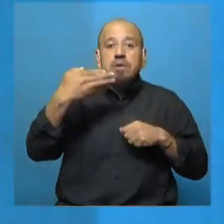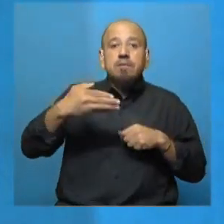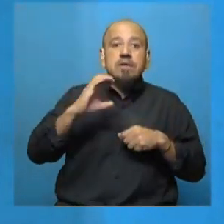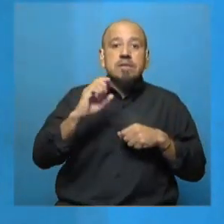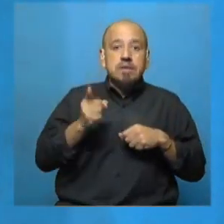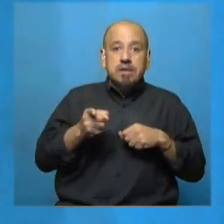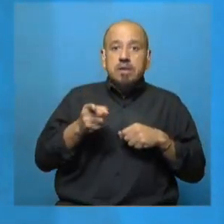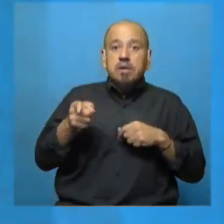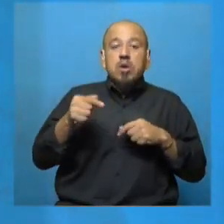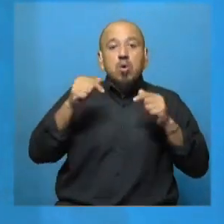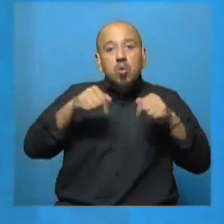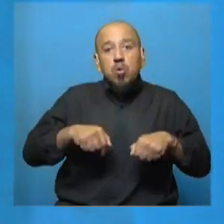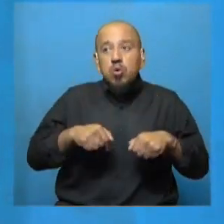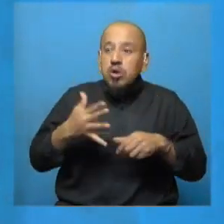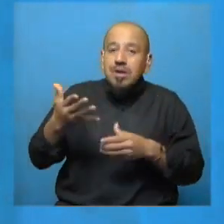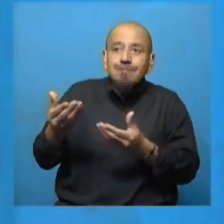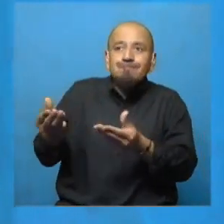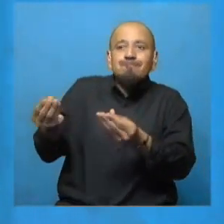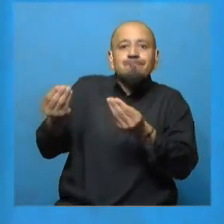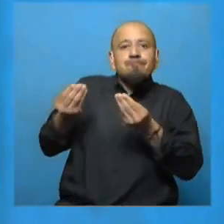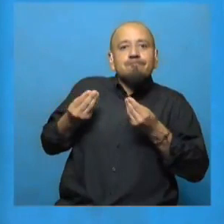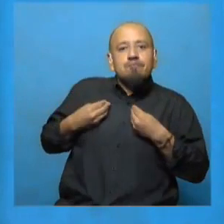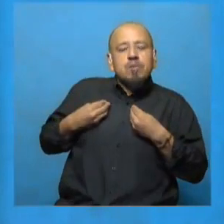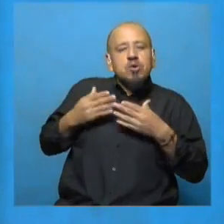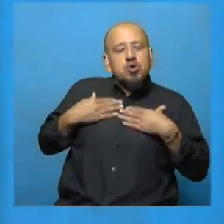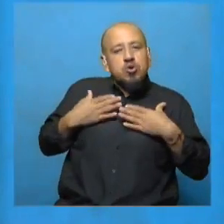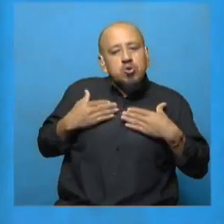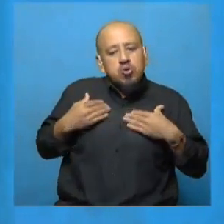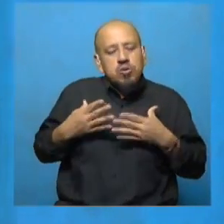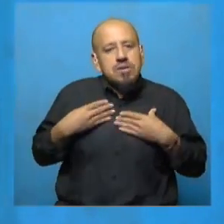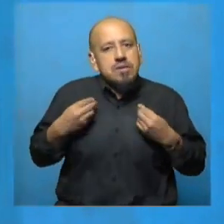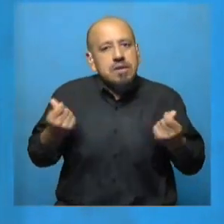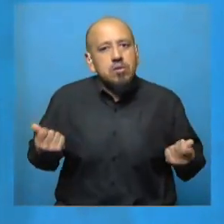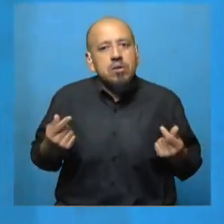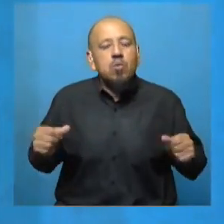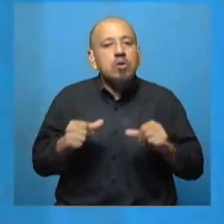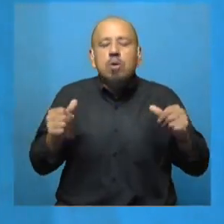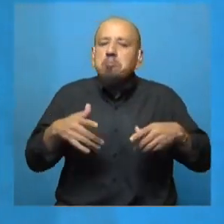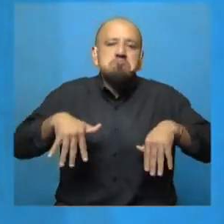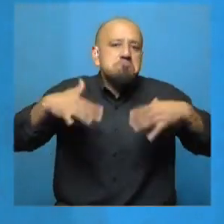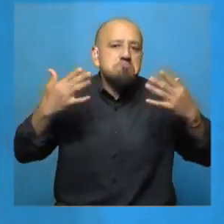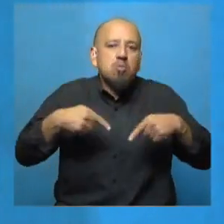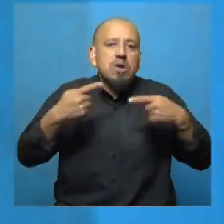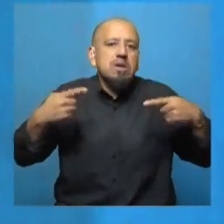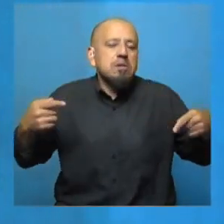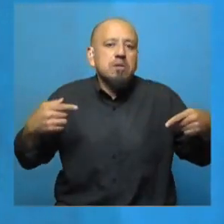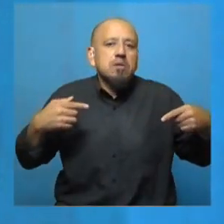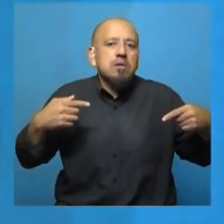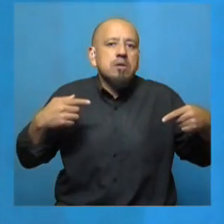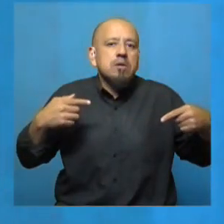en realidad lo que hasta el día de hoy lo que lo que me dio Es que yo siento que cada vez que hago cualquier tipo de trabajo como actor